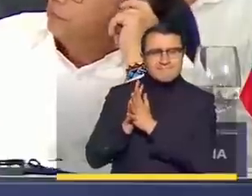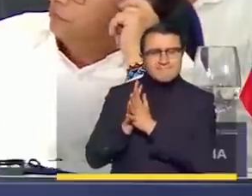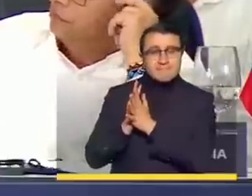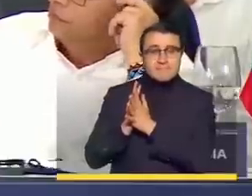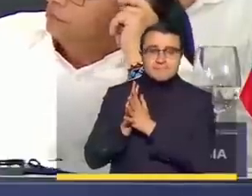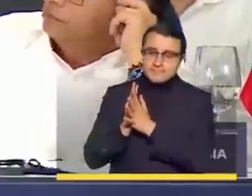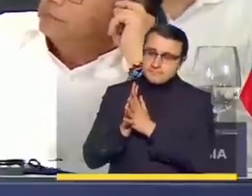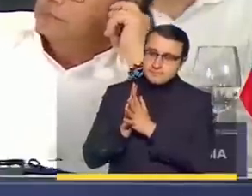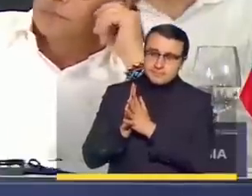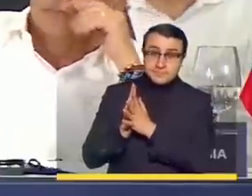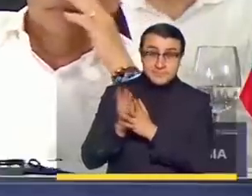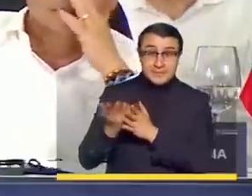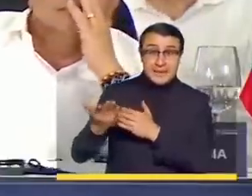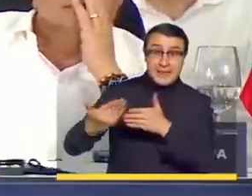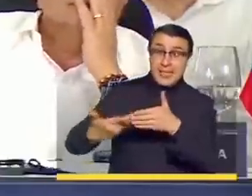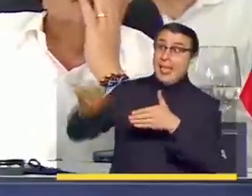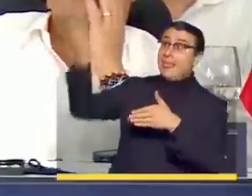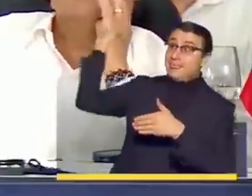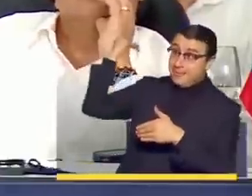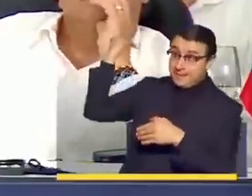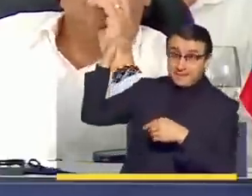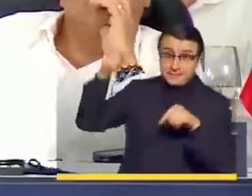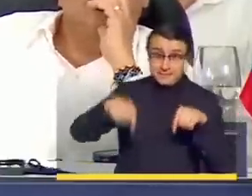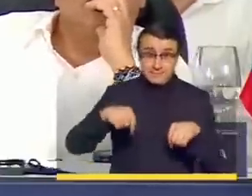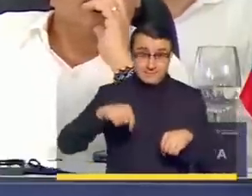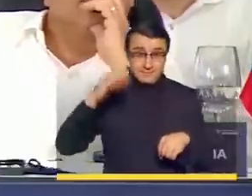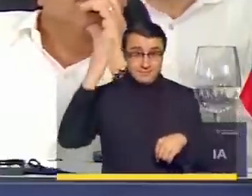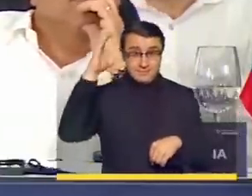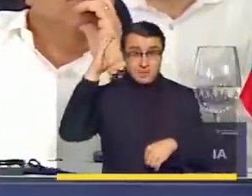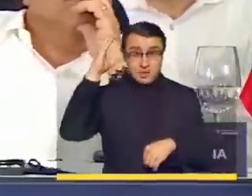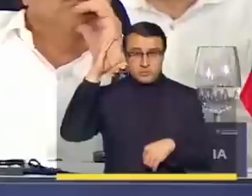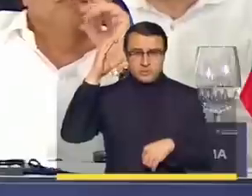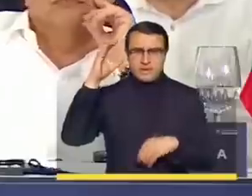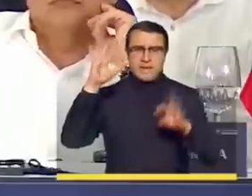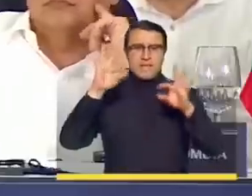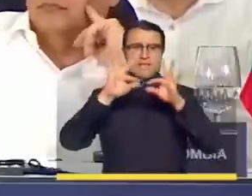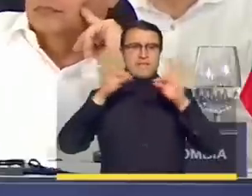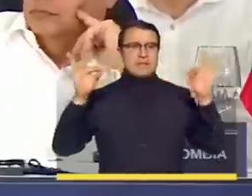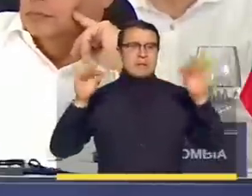de que antes en Colombia se decía